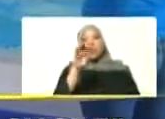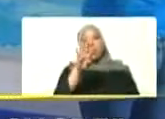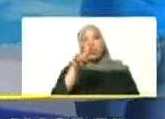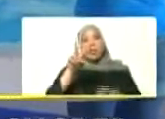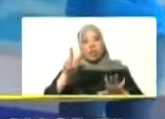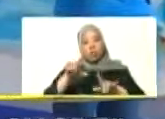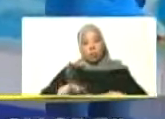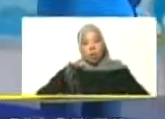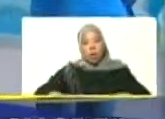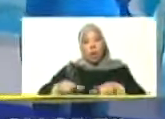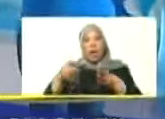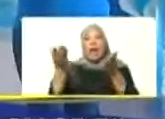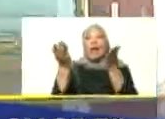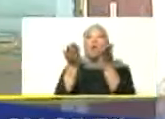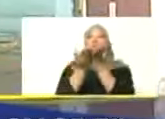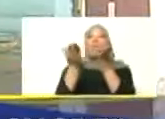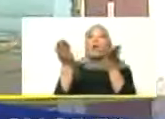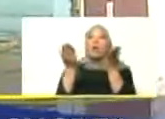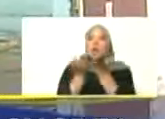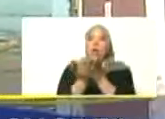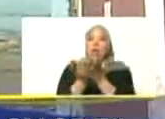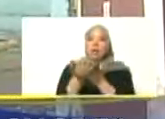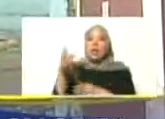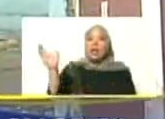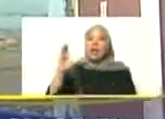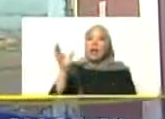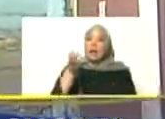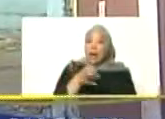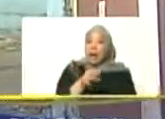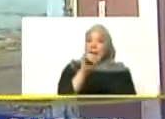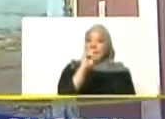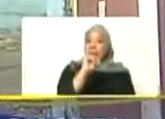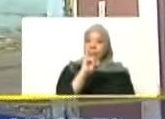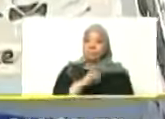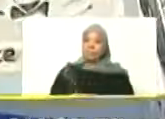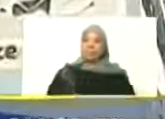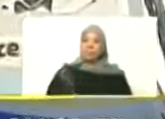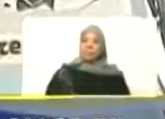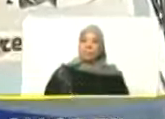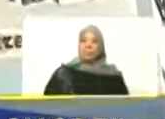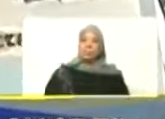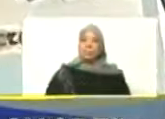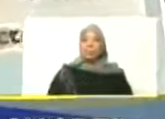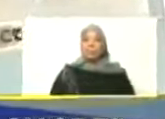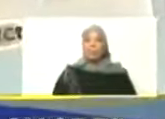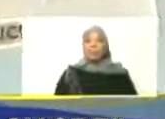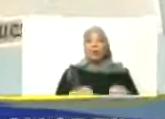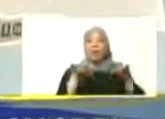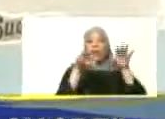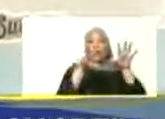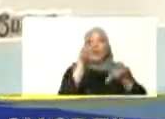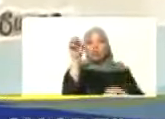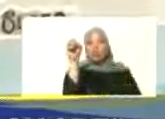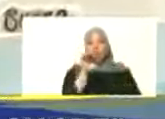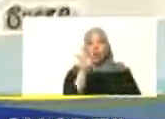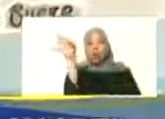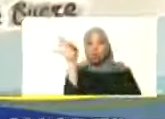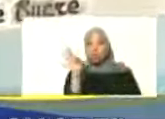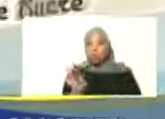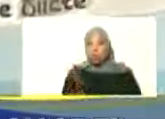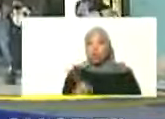1.342 escuelas que tiene Caracas y que ya están conformadas el 90% de las escuelas,